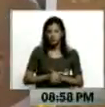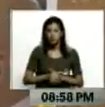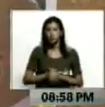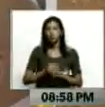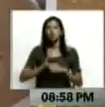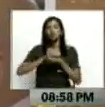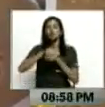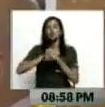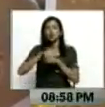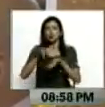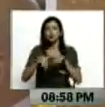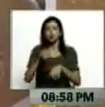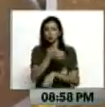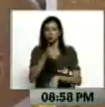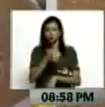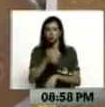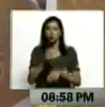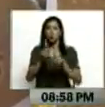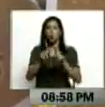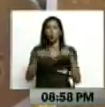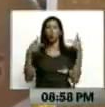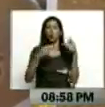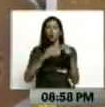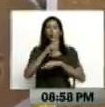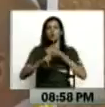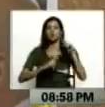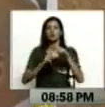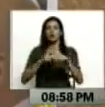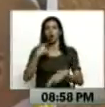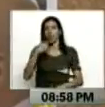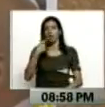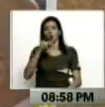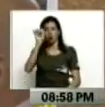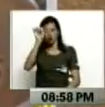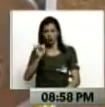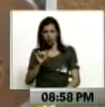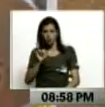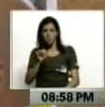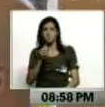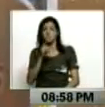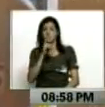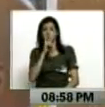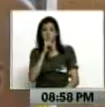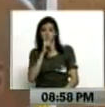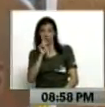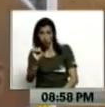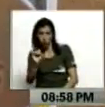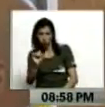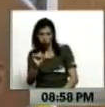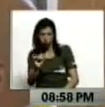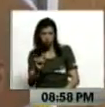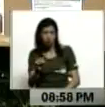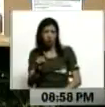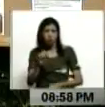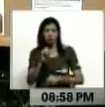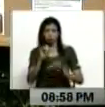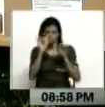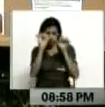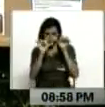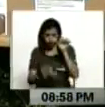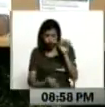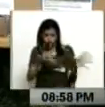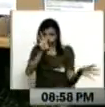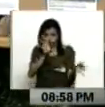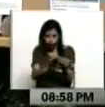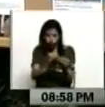chuo alias chuo El Universal Venezuela discurso de maduro estuvo lejos de ser una memoria y cuenta